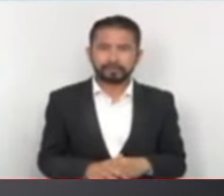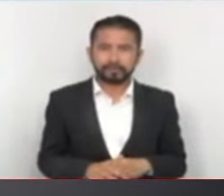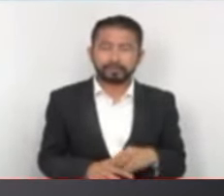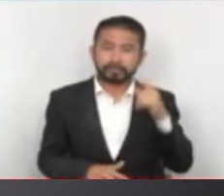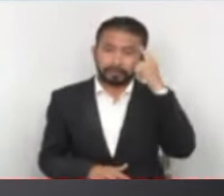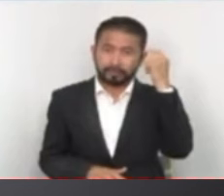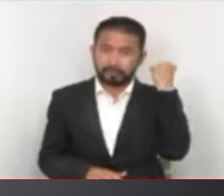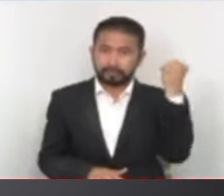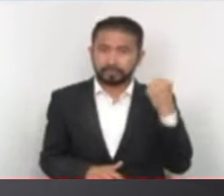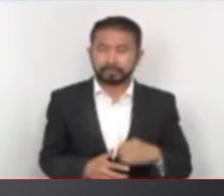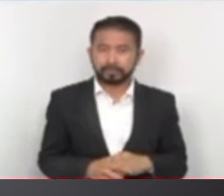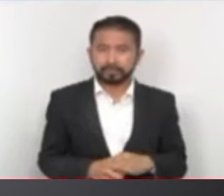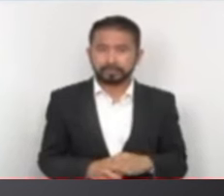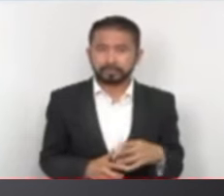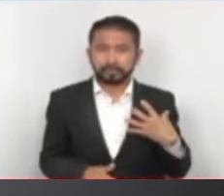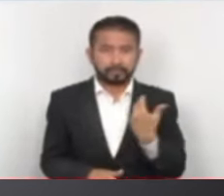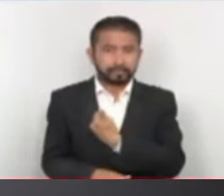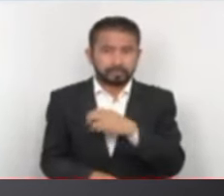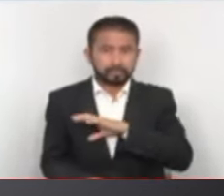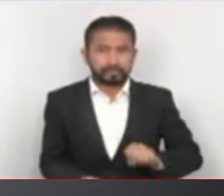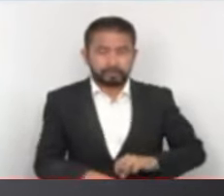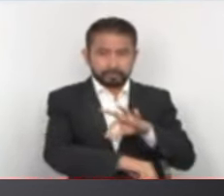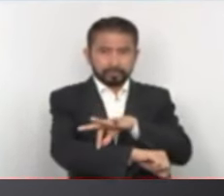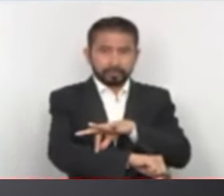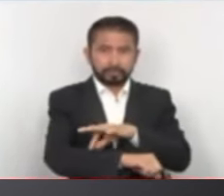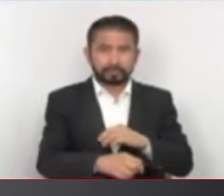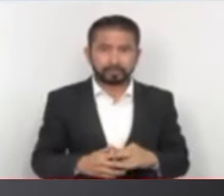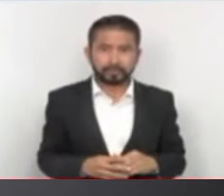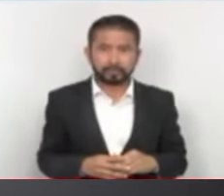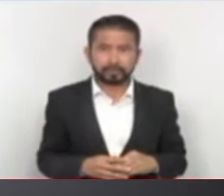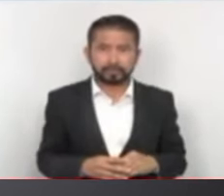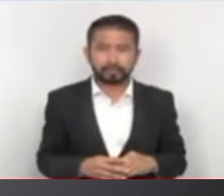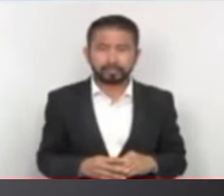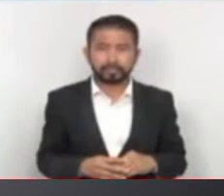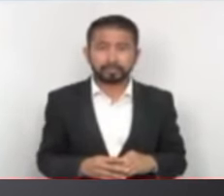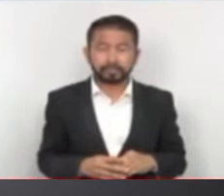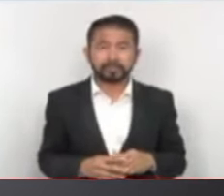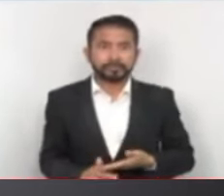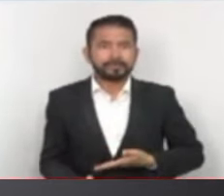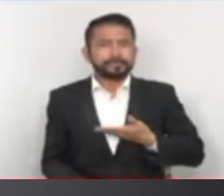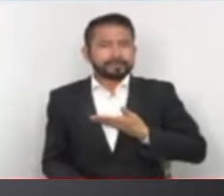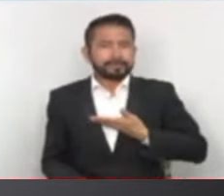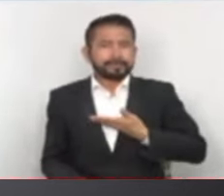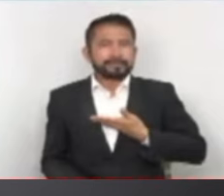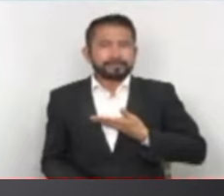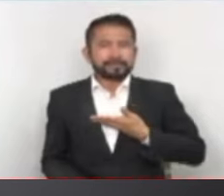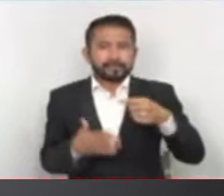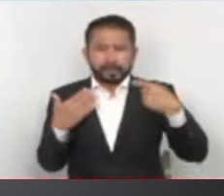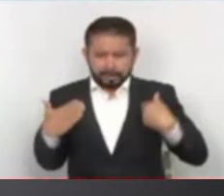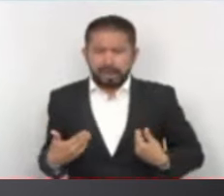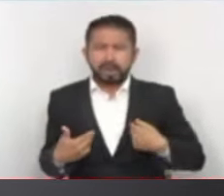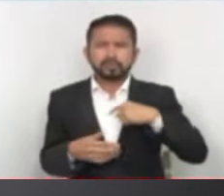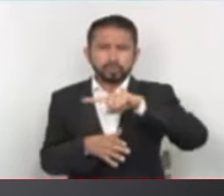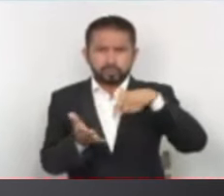Creo que es importante que como salvadoreños pues nos inspire ese derecho